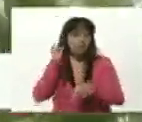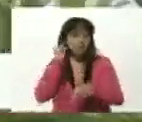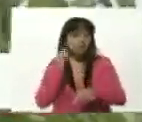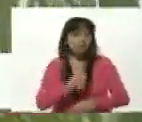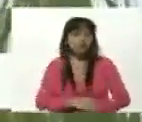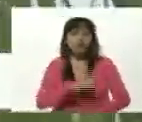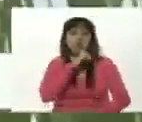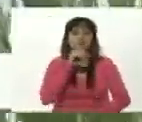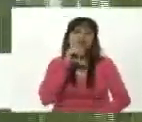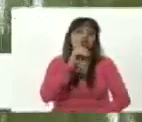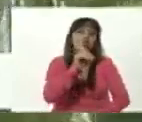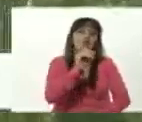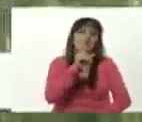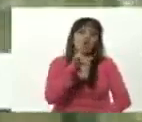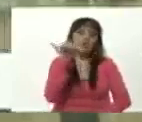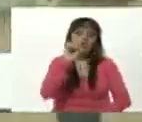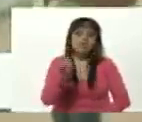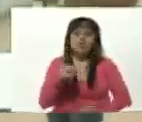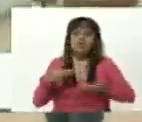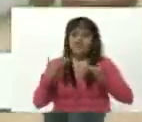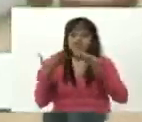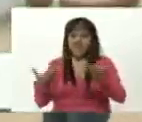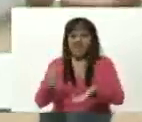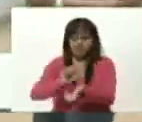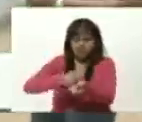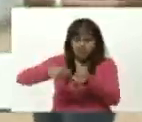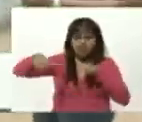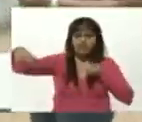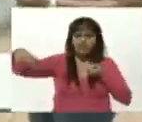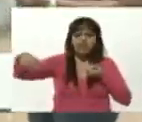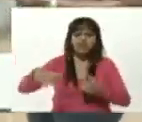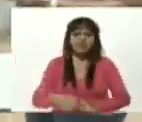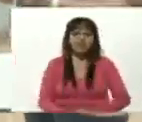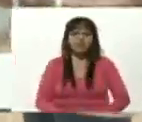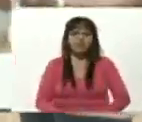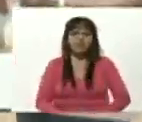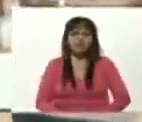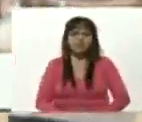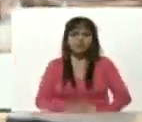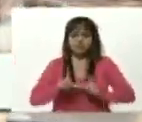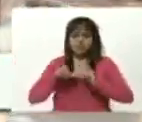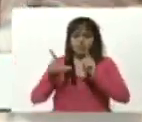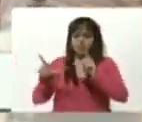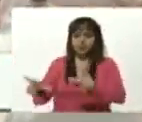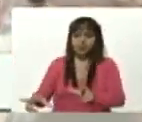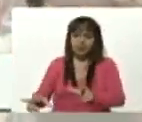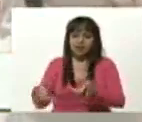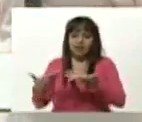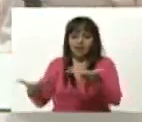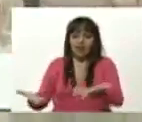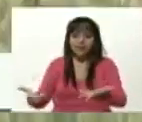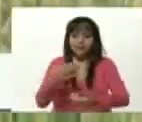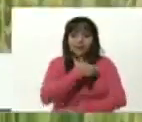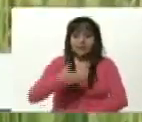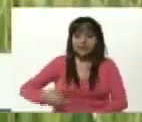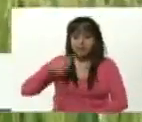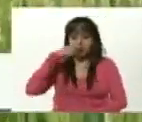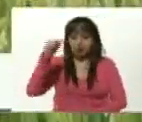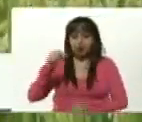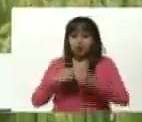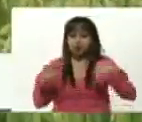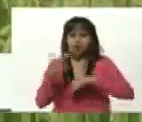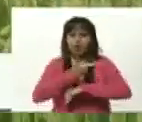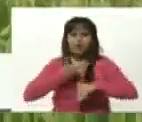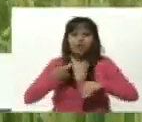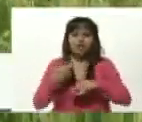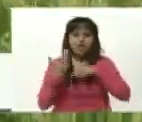Cedeño, que le vamos a entregar el título de parte de nuestro presidente Nicolás Maduro Moro y de todo el gobierno